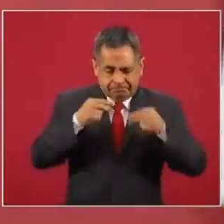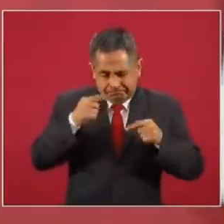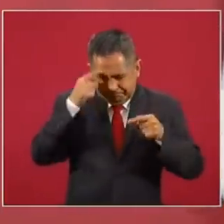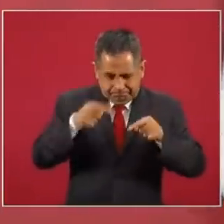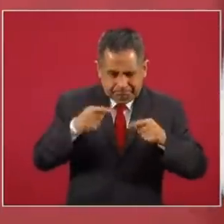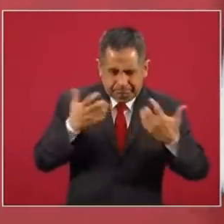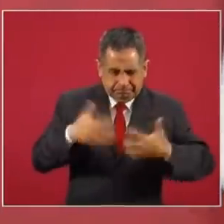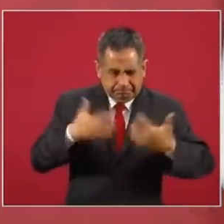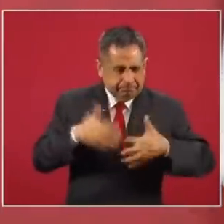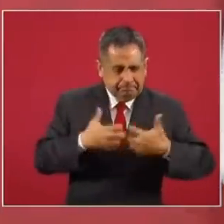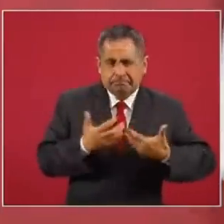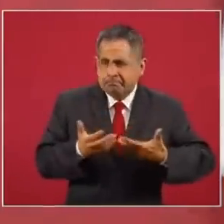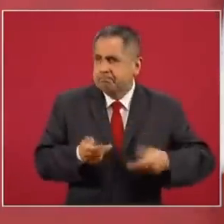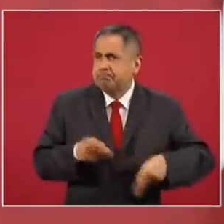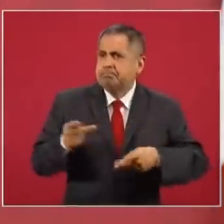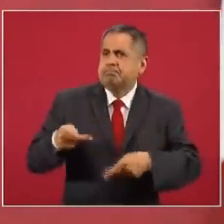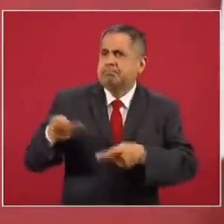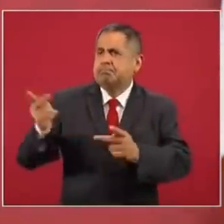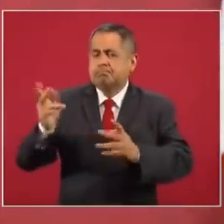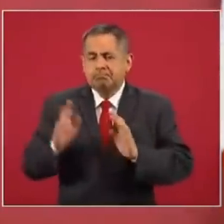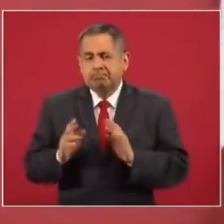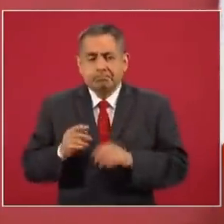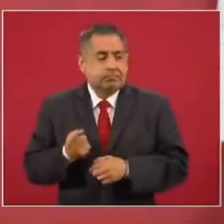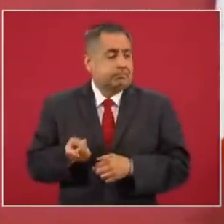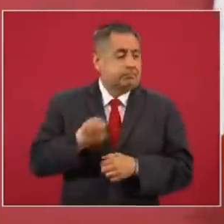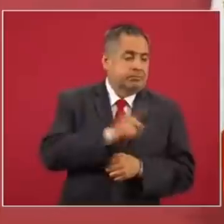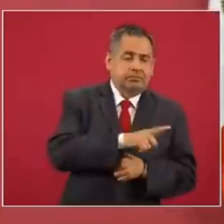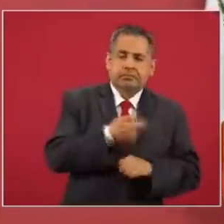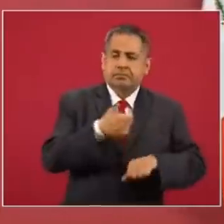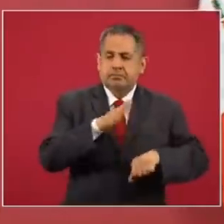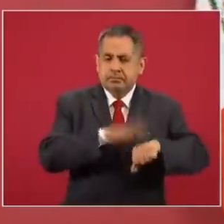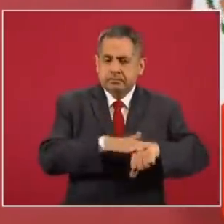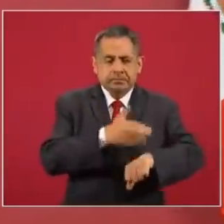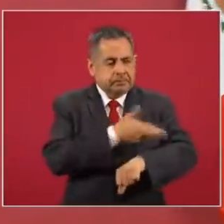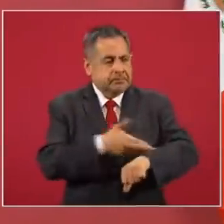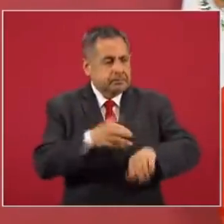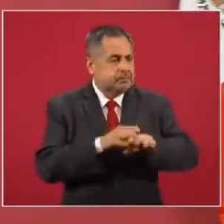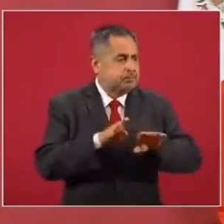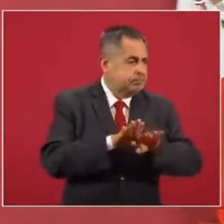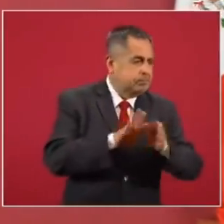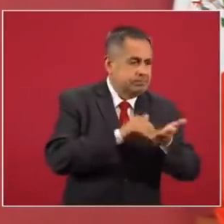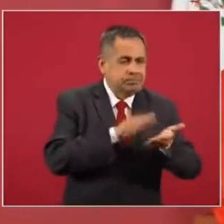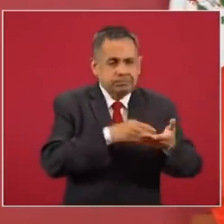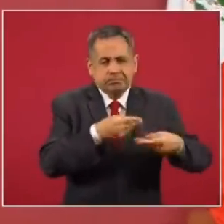a producir, y la parte administrativa que